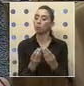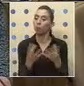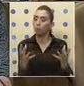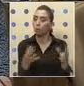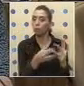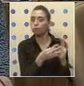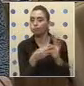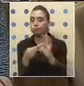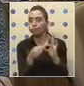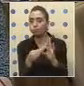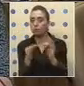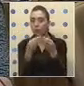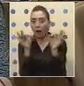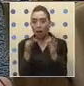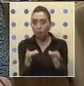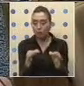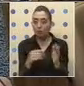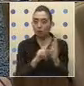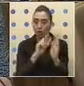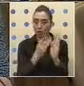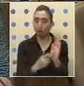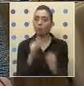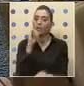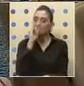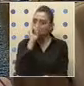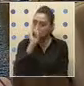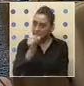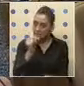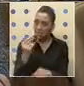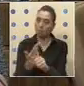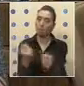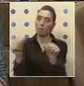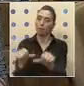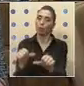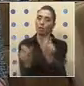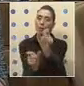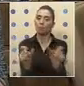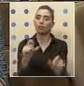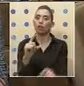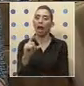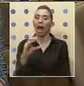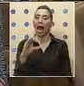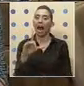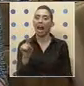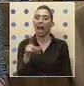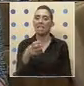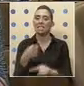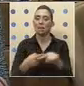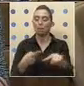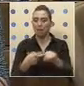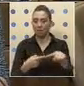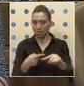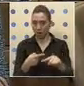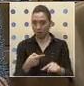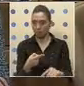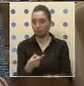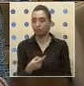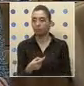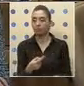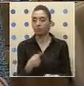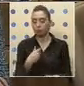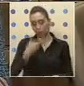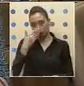para demostrar que esta reforma sí perjudica a la clase media, de los cuales en esta intervención me voy a centrar en un tema